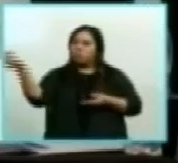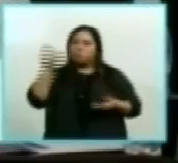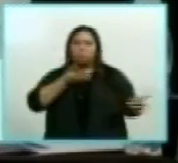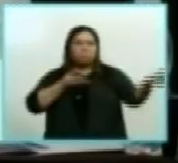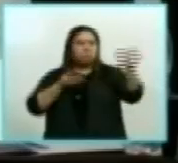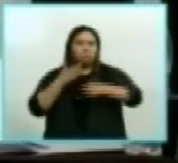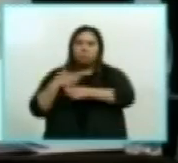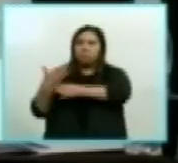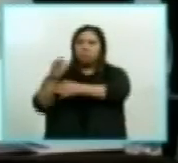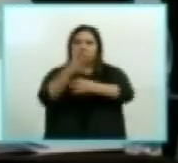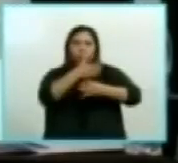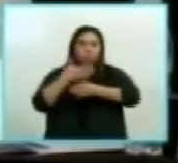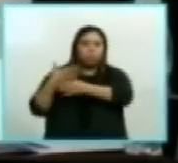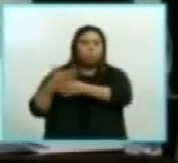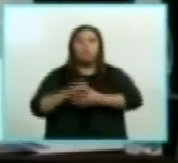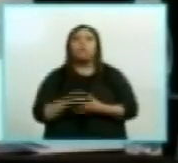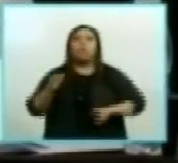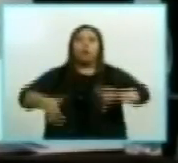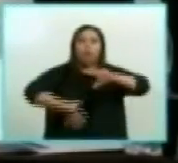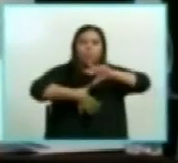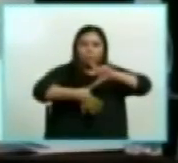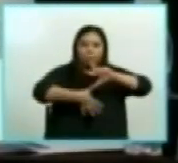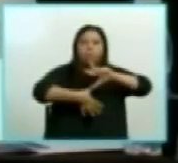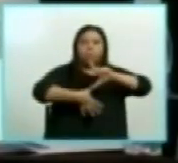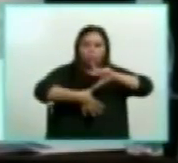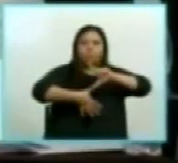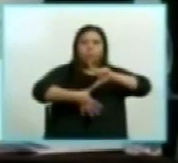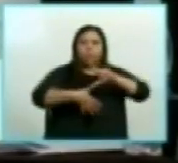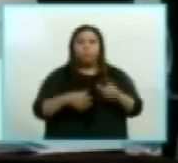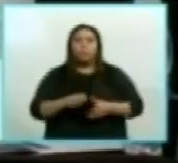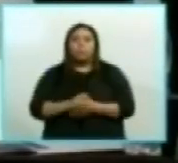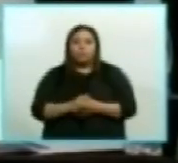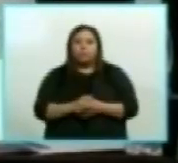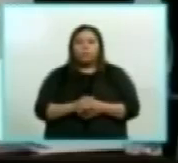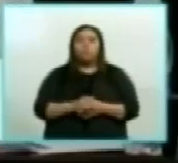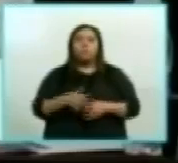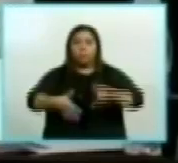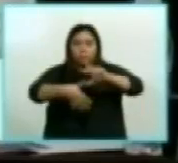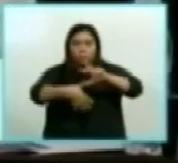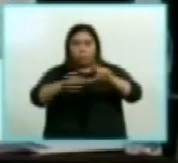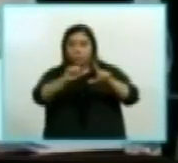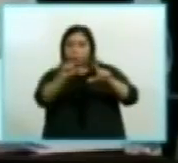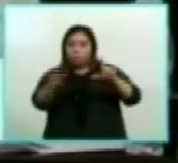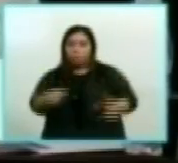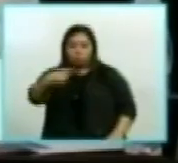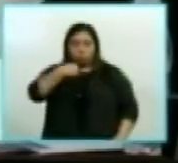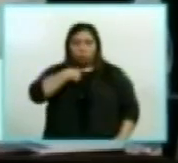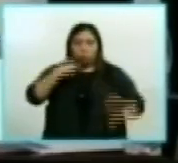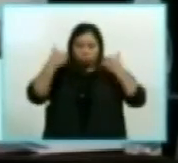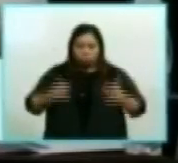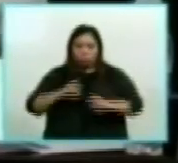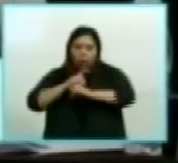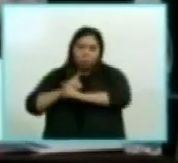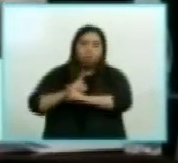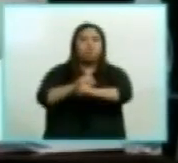regional y la autodeterminación de los pueblos. Tiene en mí a una defensora por